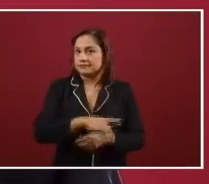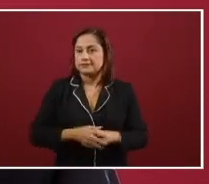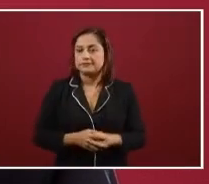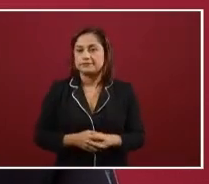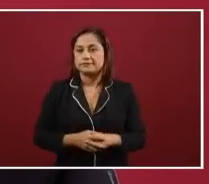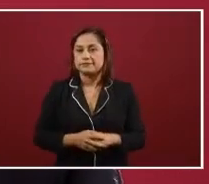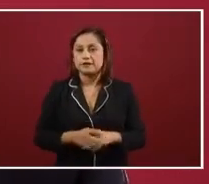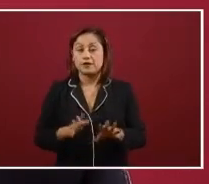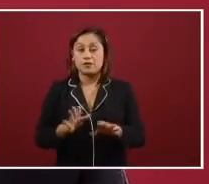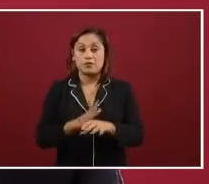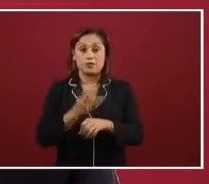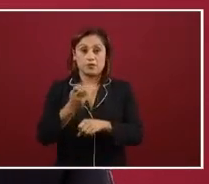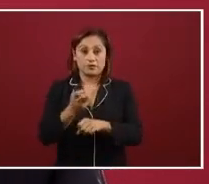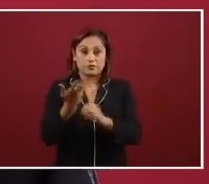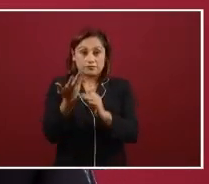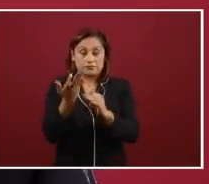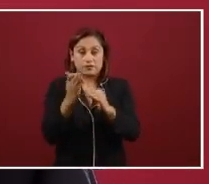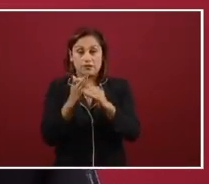para que no